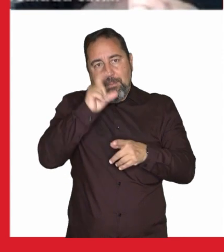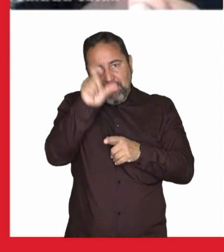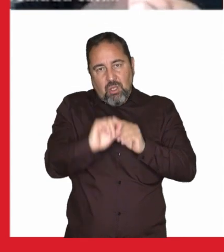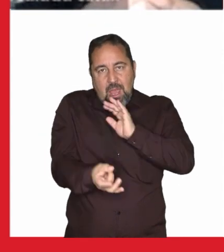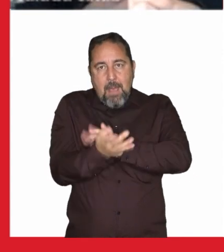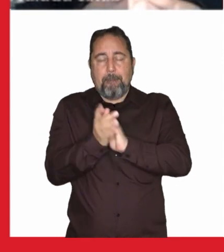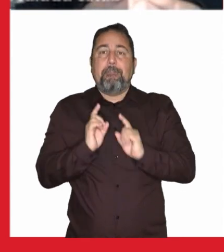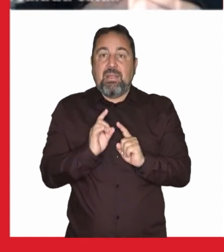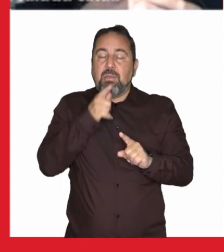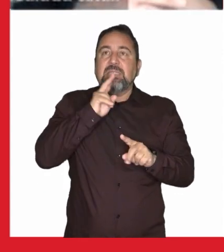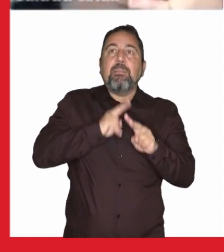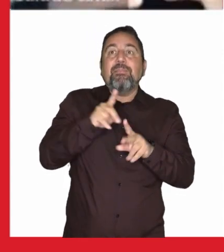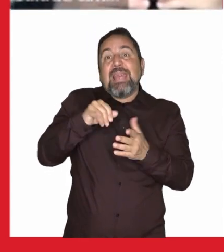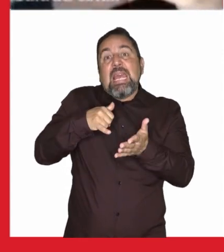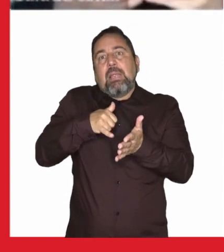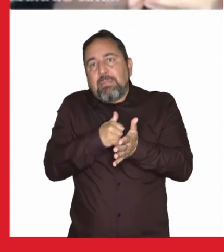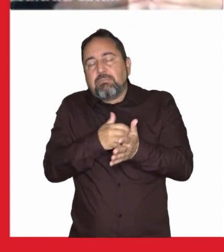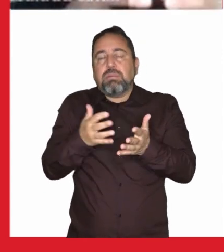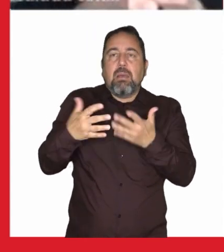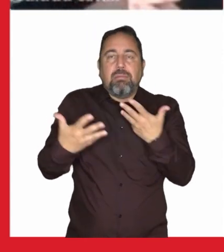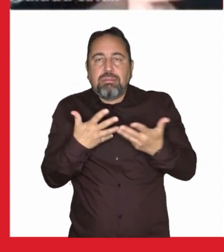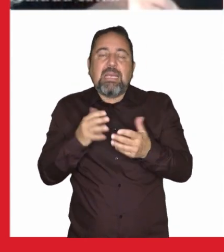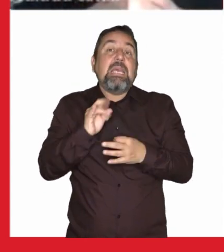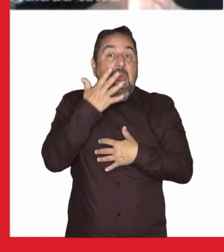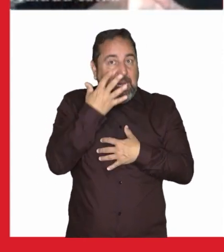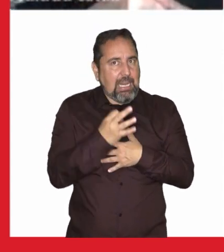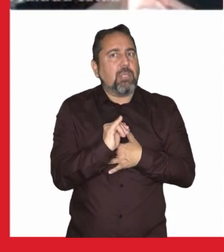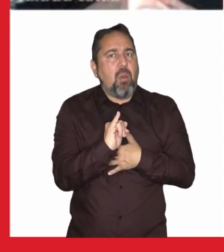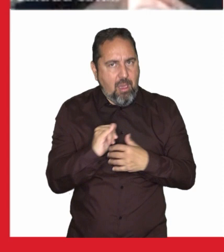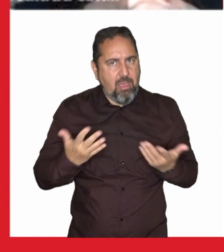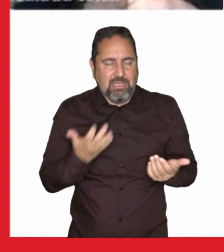para esta persona que emprende, por este nivel de vulnerabilidad y riesgo que supone.